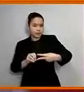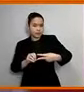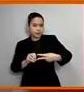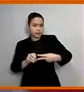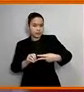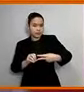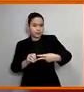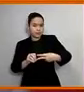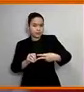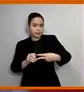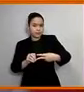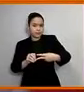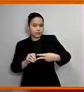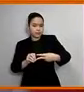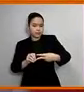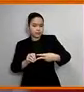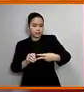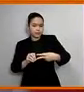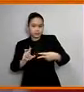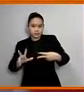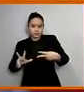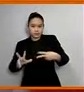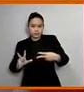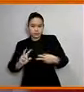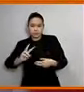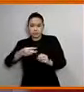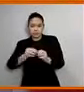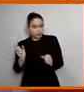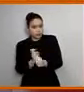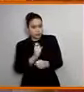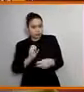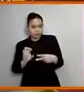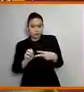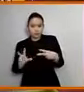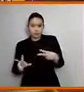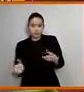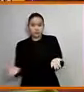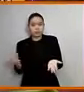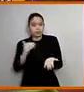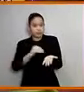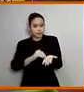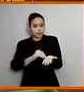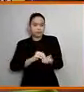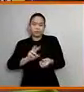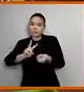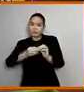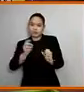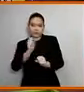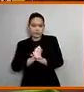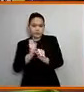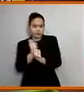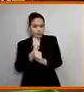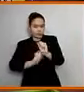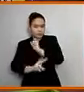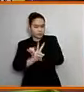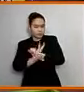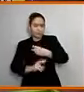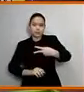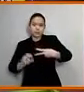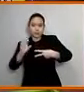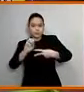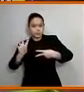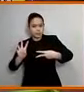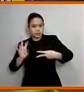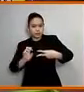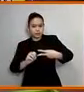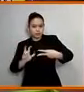dígito. 3, segundo número ganador, 03. Repito una vez más los dos números afortunados, 04